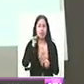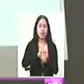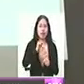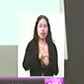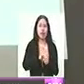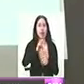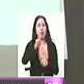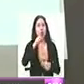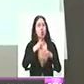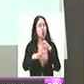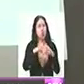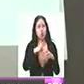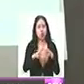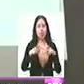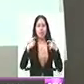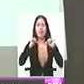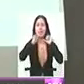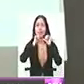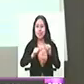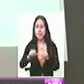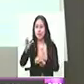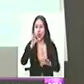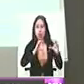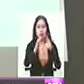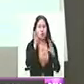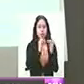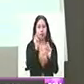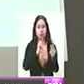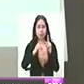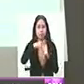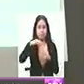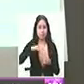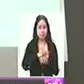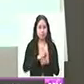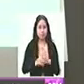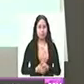dificultad de la carencia que hubo en un determinado momento.